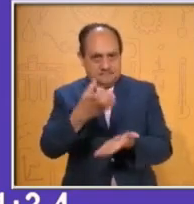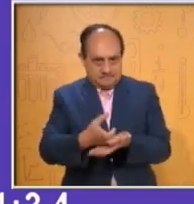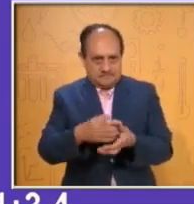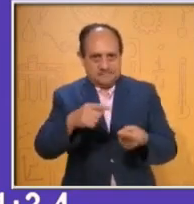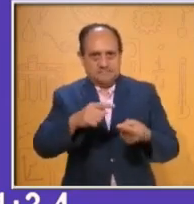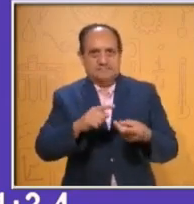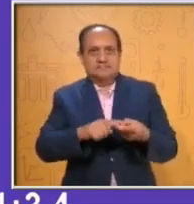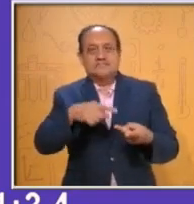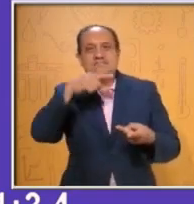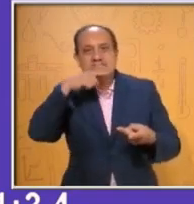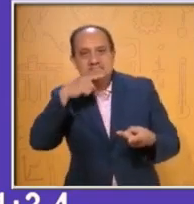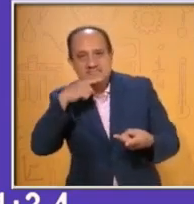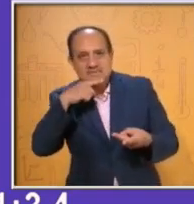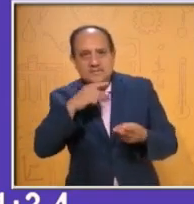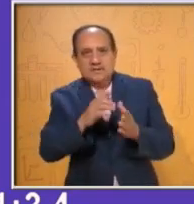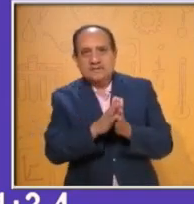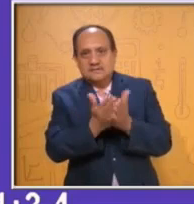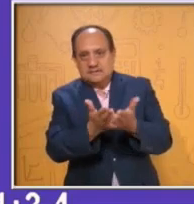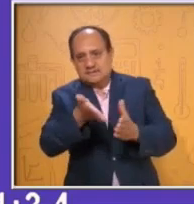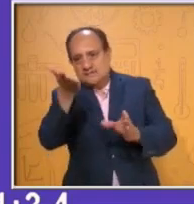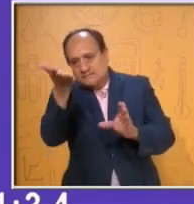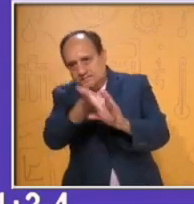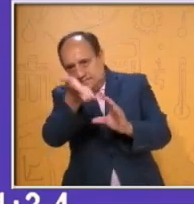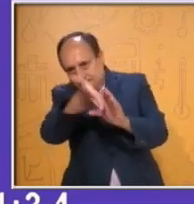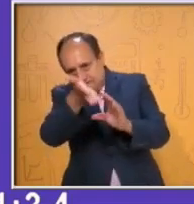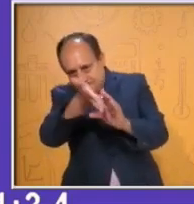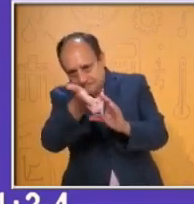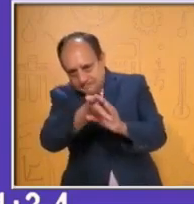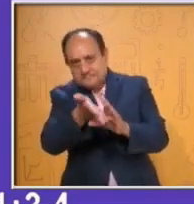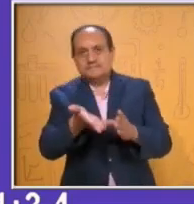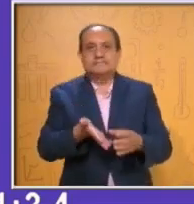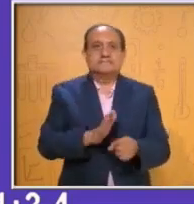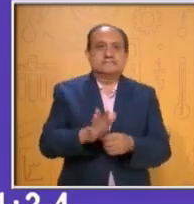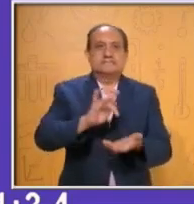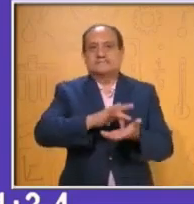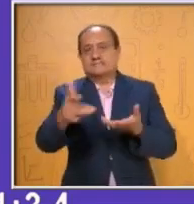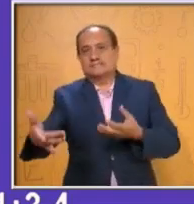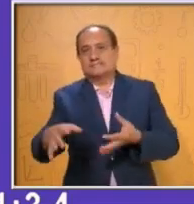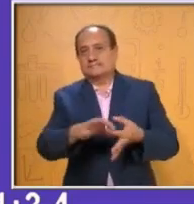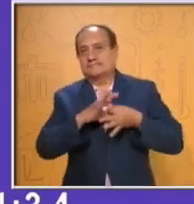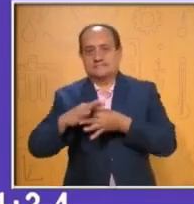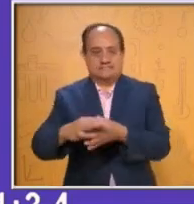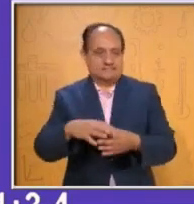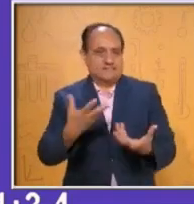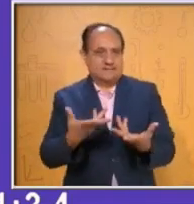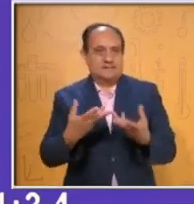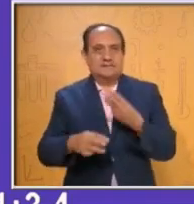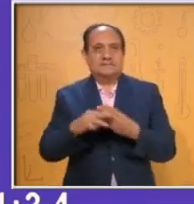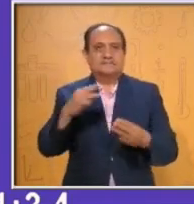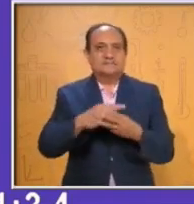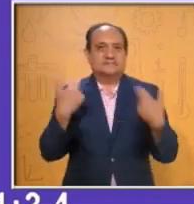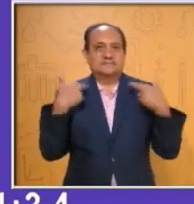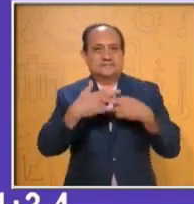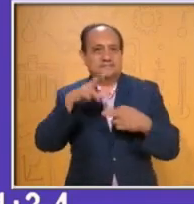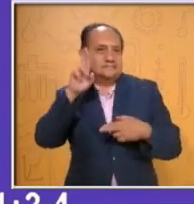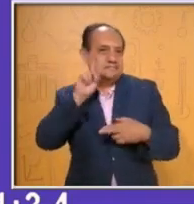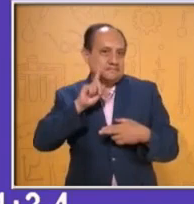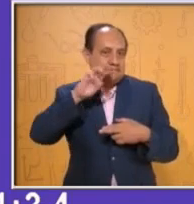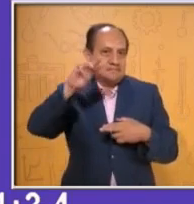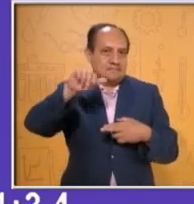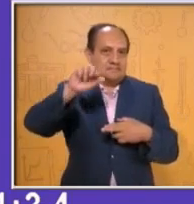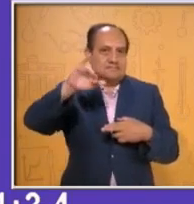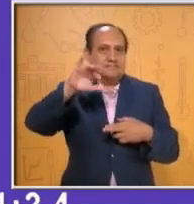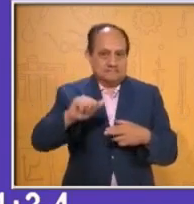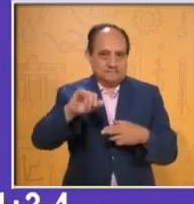tu lápiz y tu carpeta de experiencias. Muy bien, agradecemos la colaboración de este material a la maestra María Irene